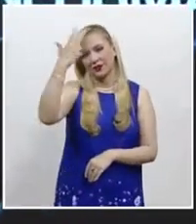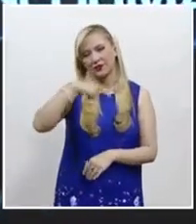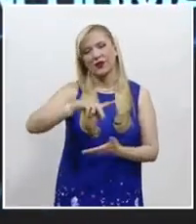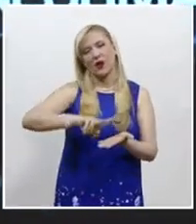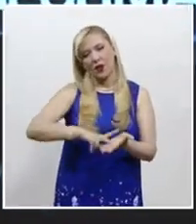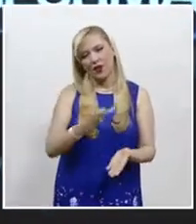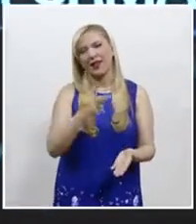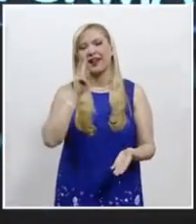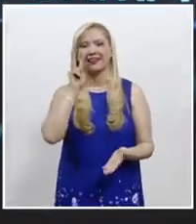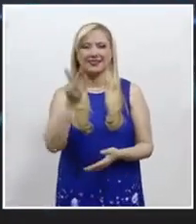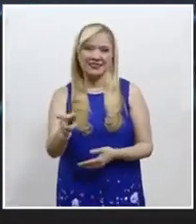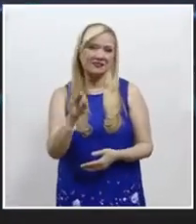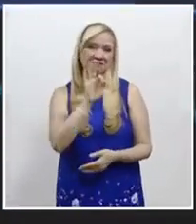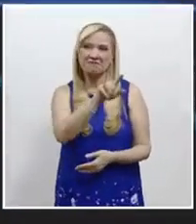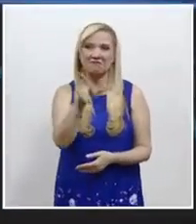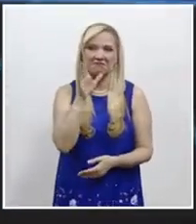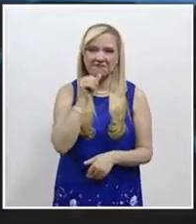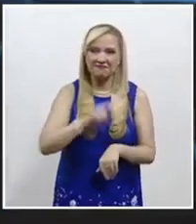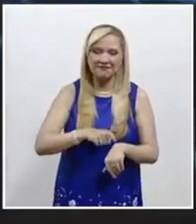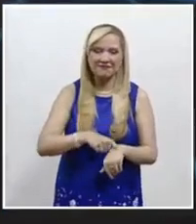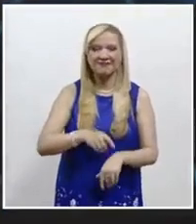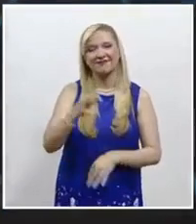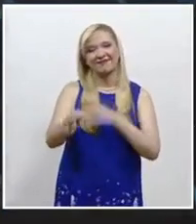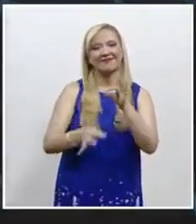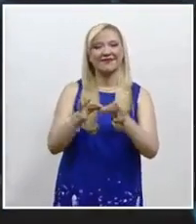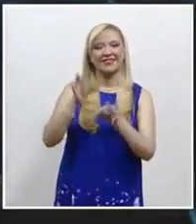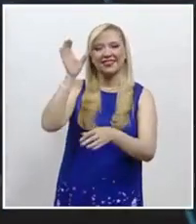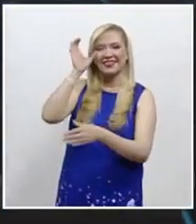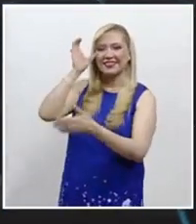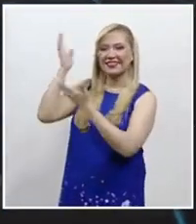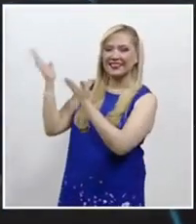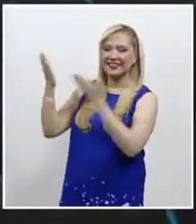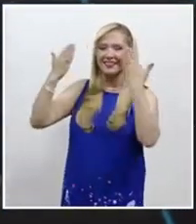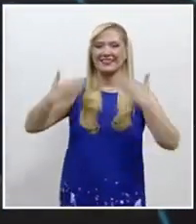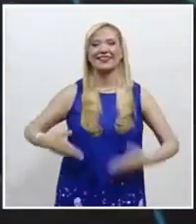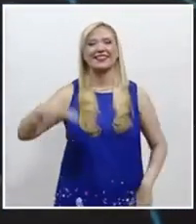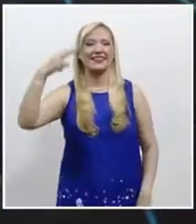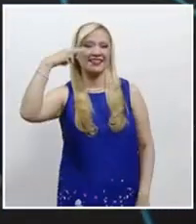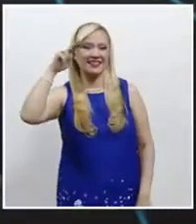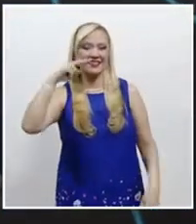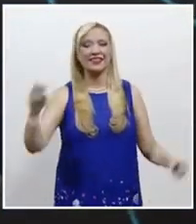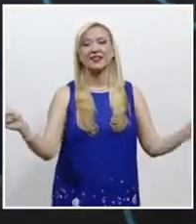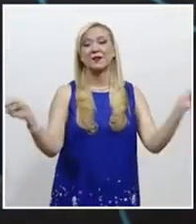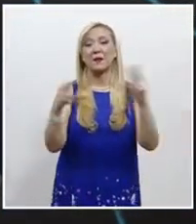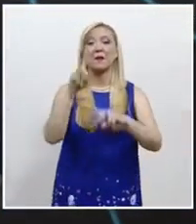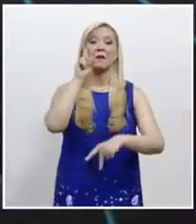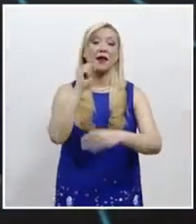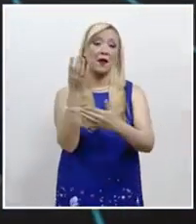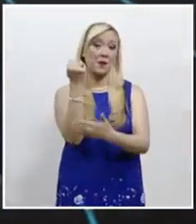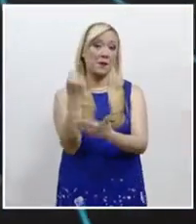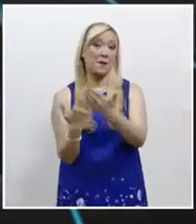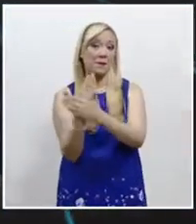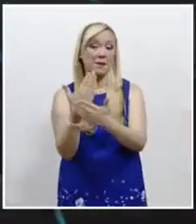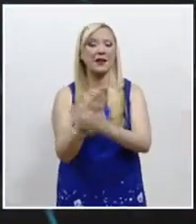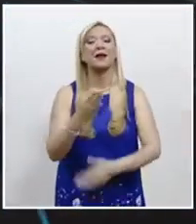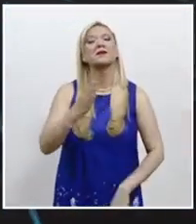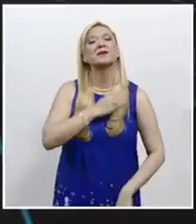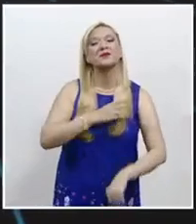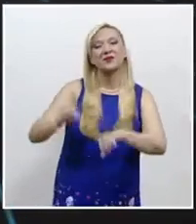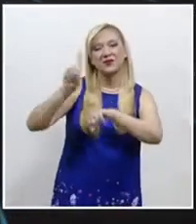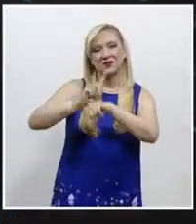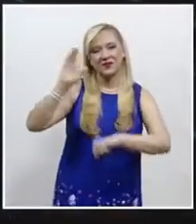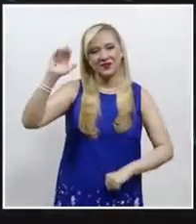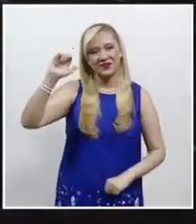horas. Concluimos la emisión. Soy Citlali Pérez, lo espero mañana en punto de las 9 horas con más información.